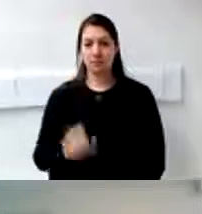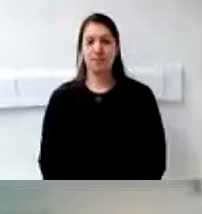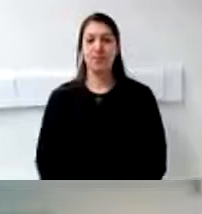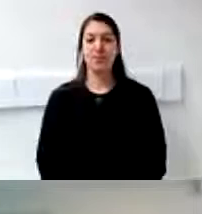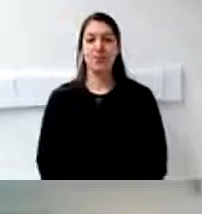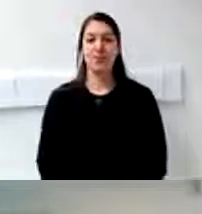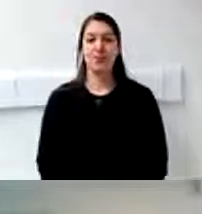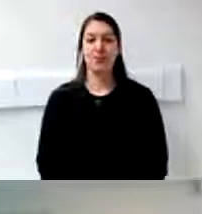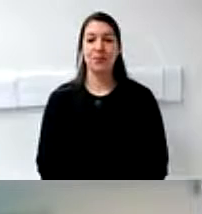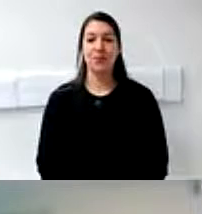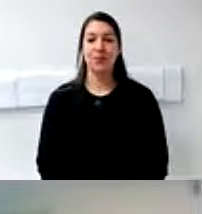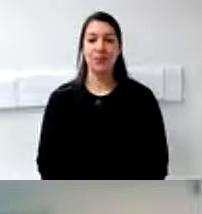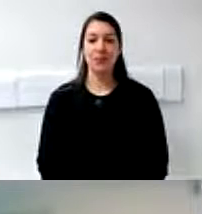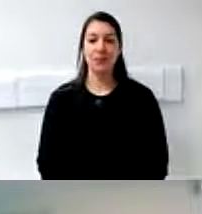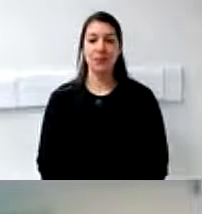sábado,